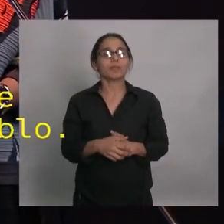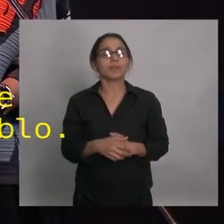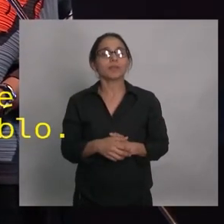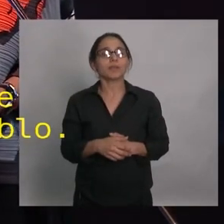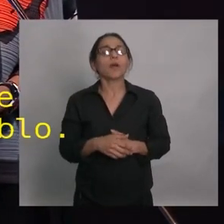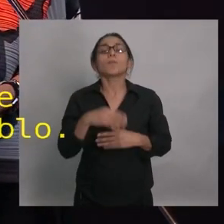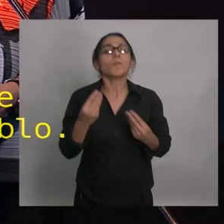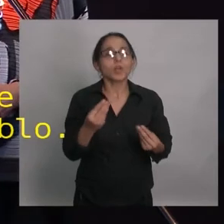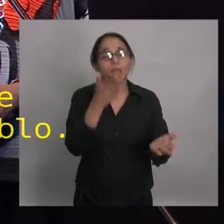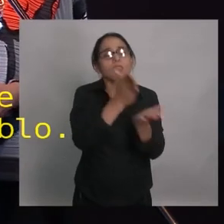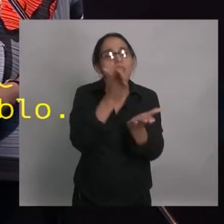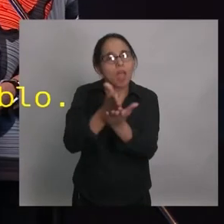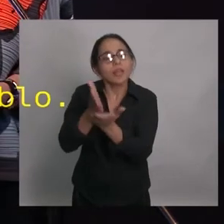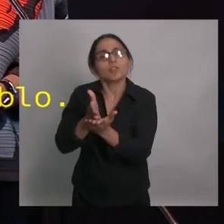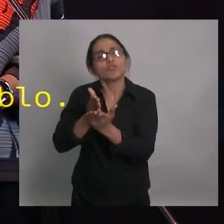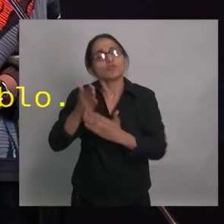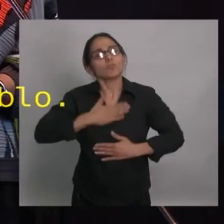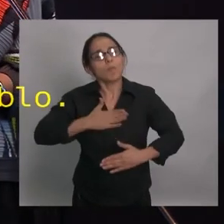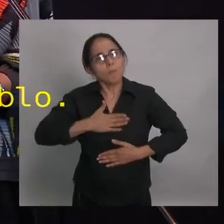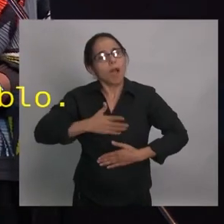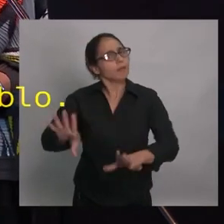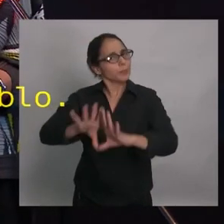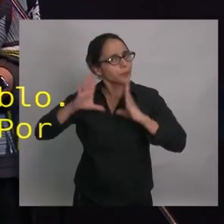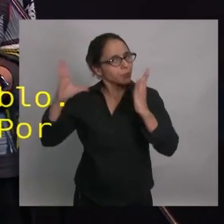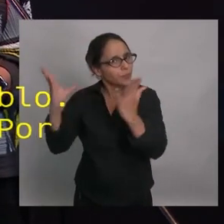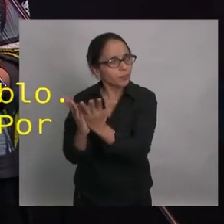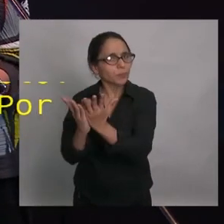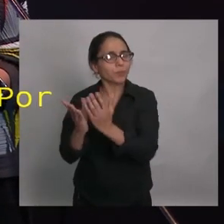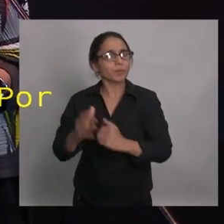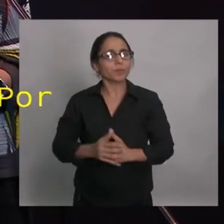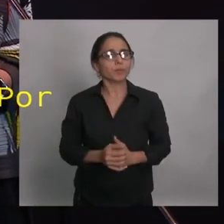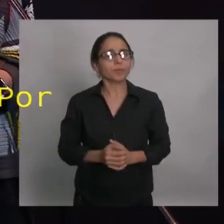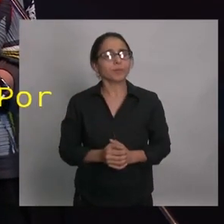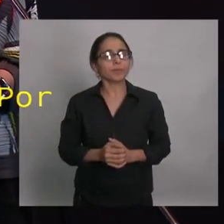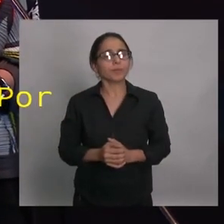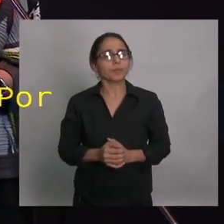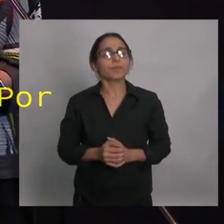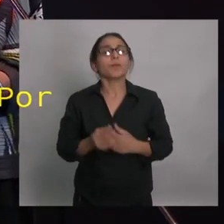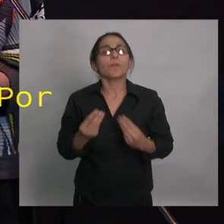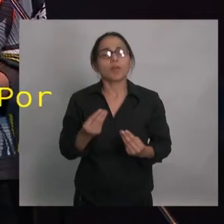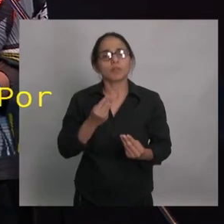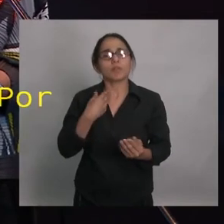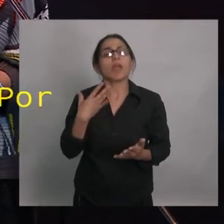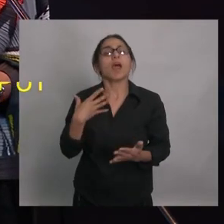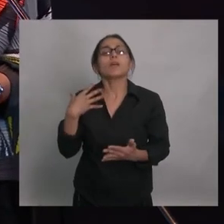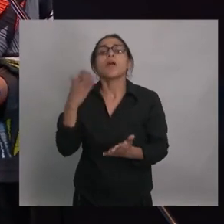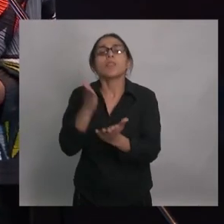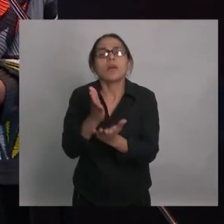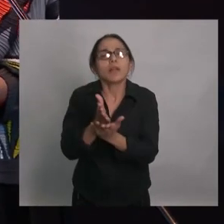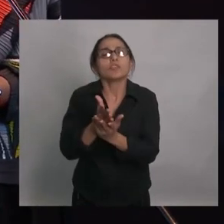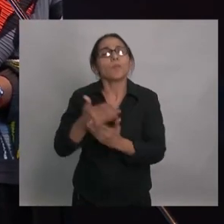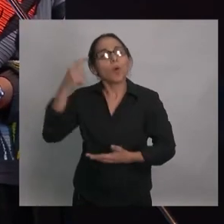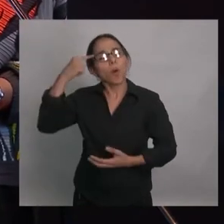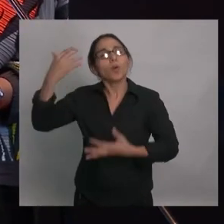por los derechos humanos universales por socios ya estés por la justicia social and for